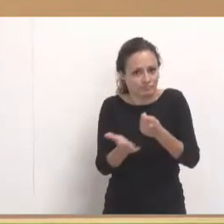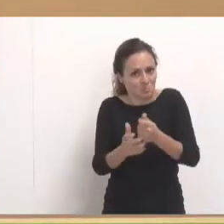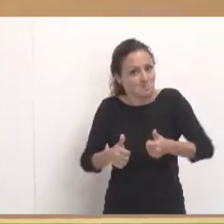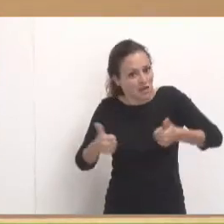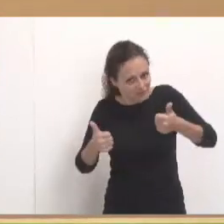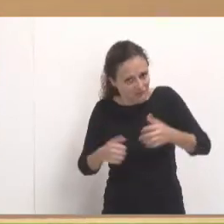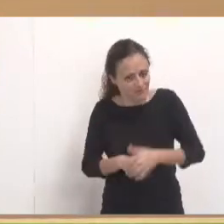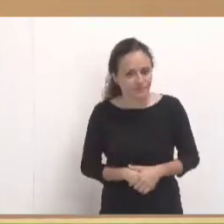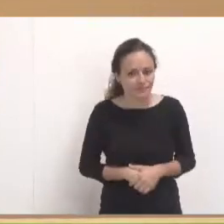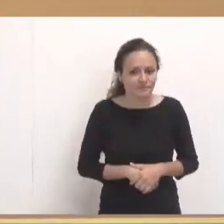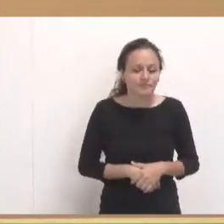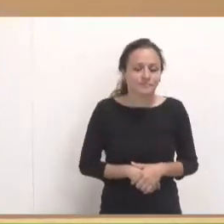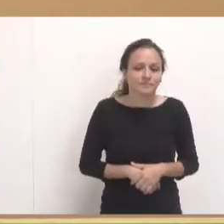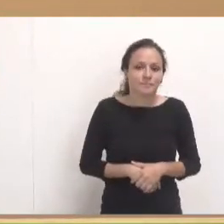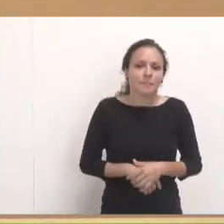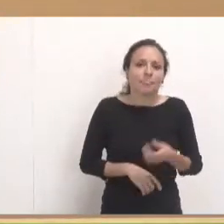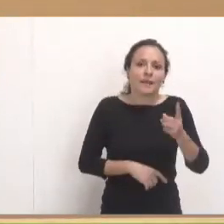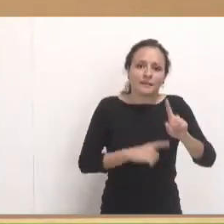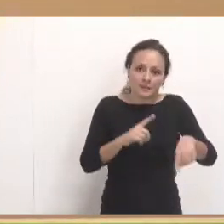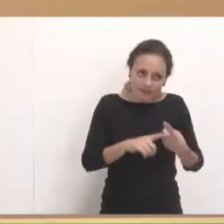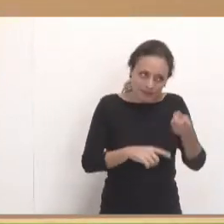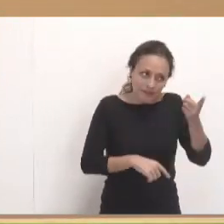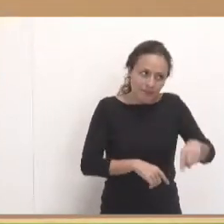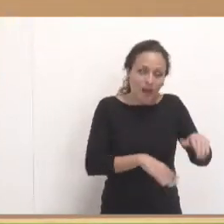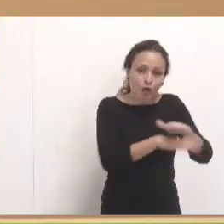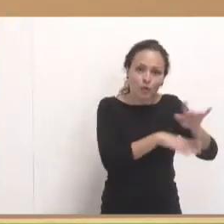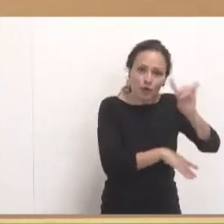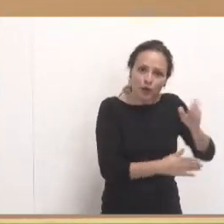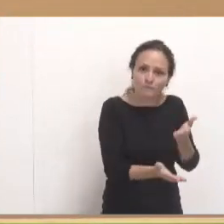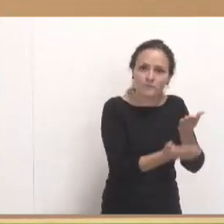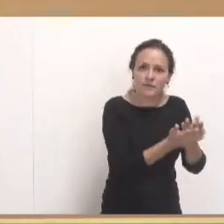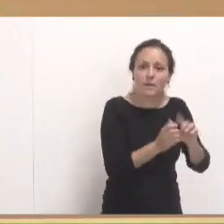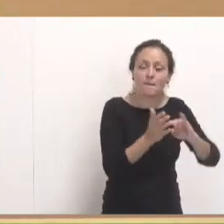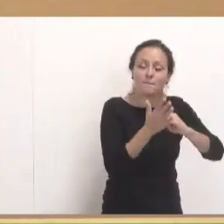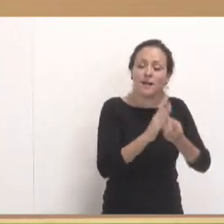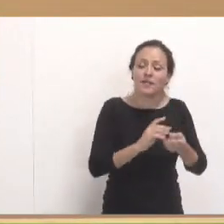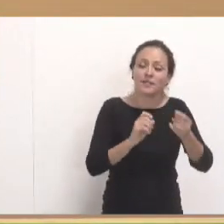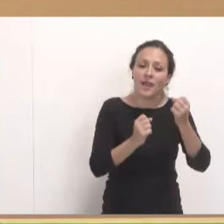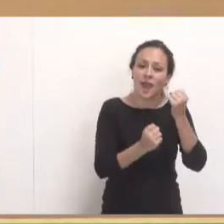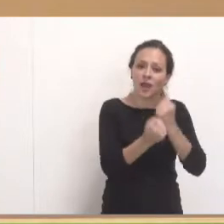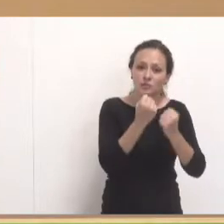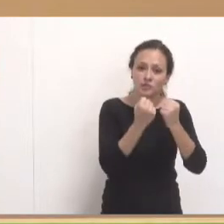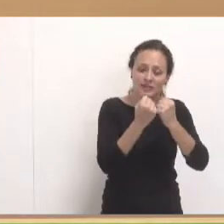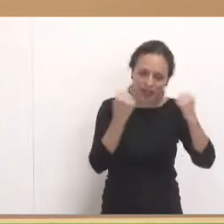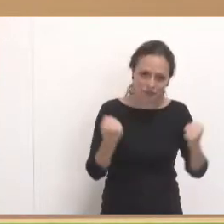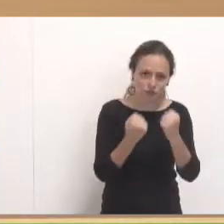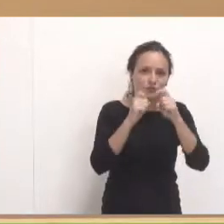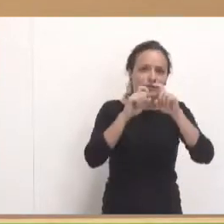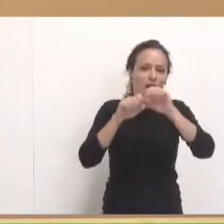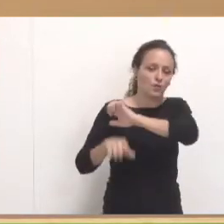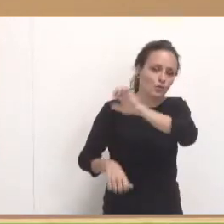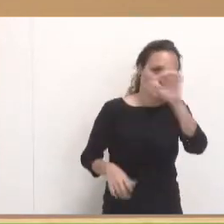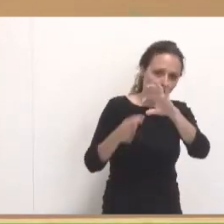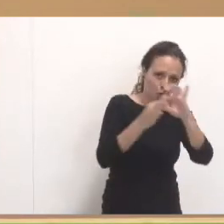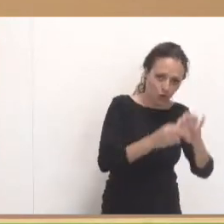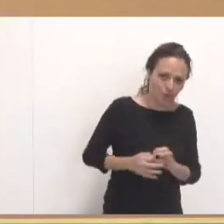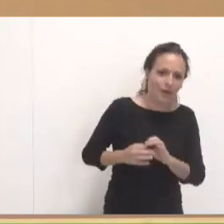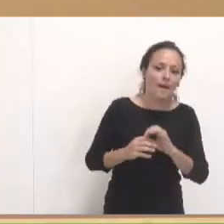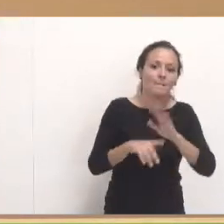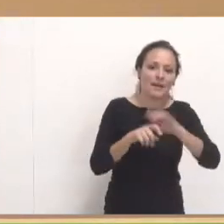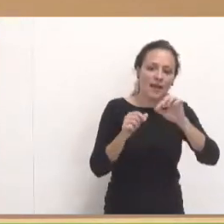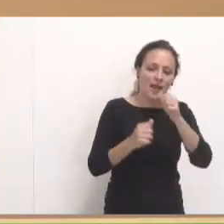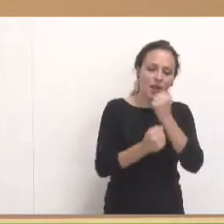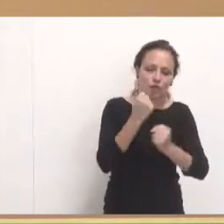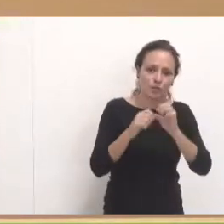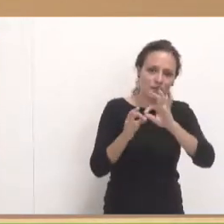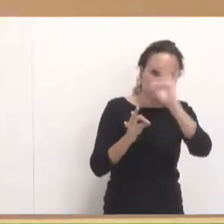Canarias para que solicite una prórroga en el cumplimiento de los objetivos definidos en el Plan de Acción de la Unión Europea para la Economía Circular. Moción alineada con los objetivos